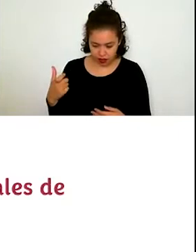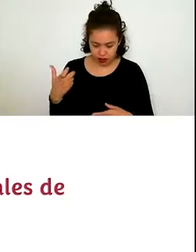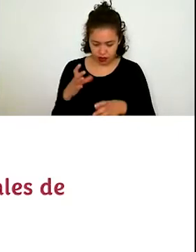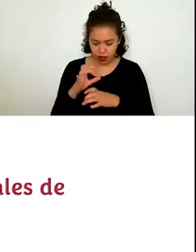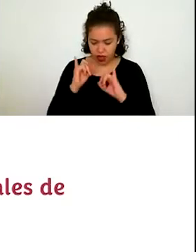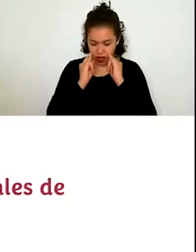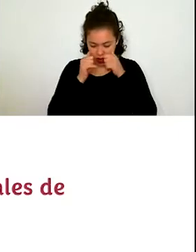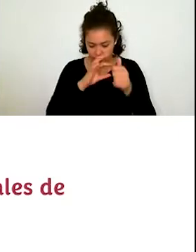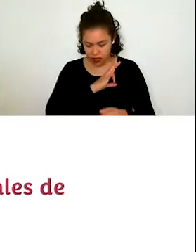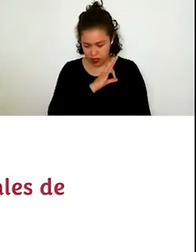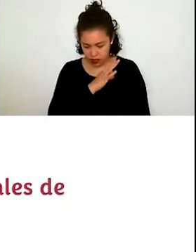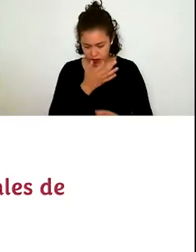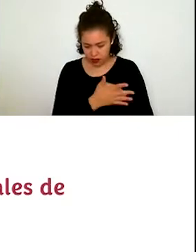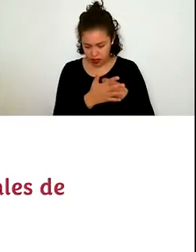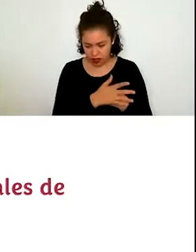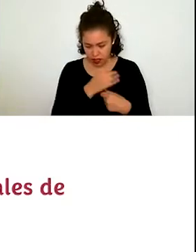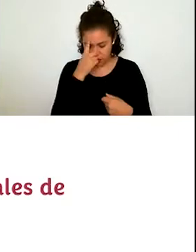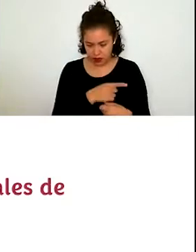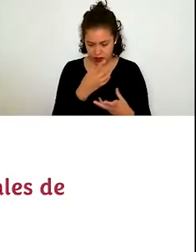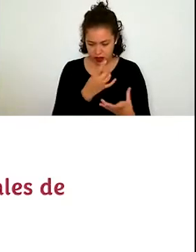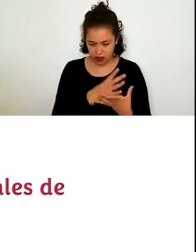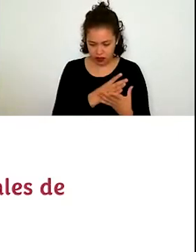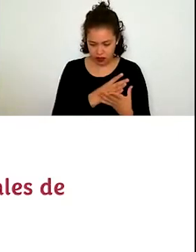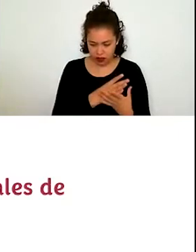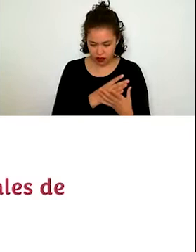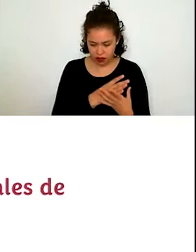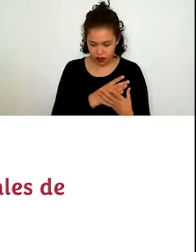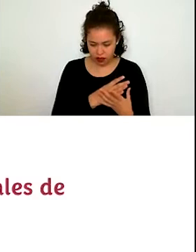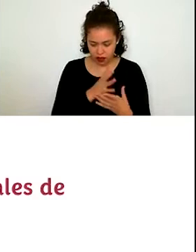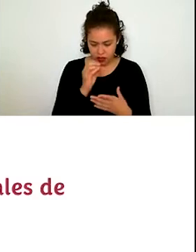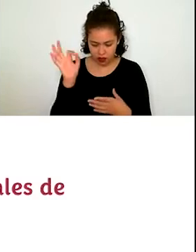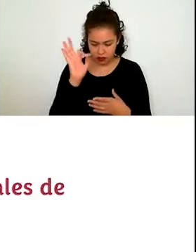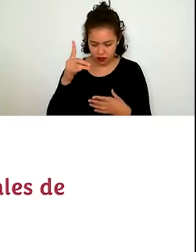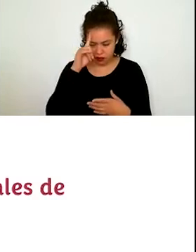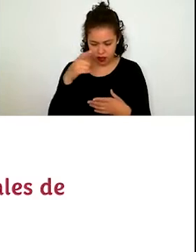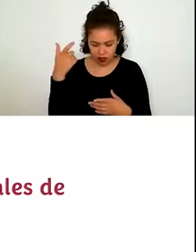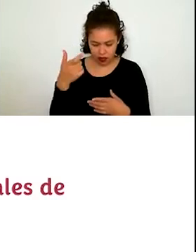el 10% de lo presupuestado, sí necesitan hacerlo